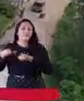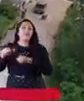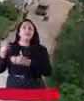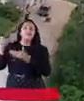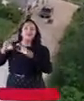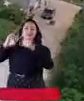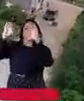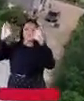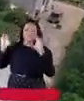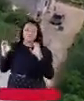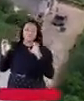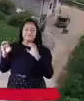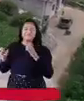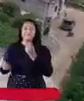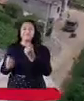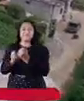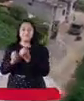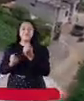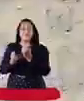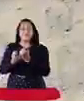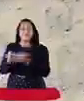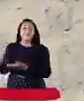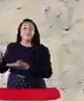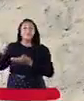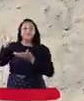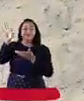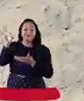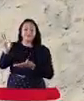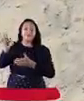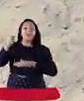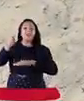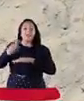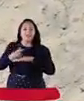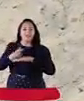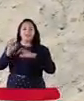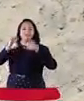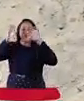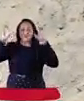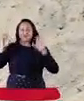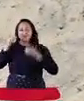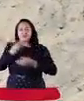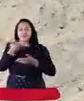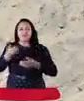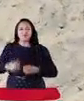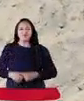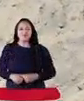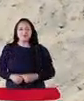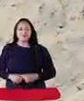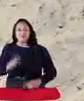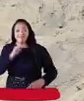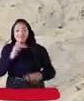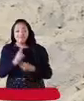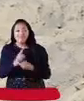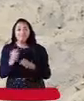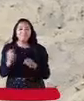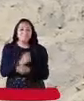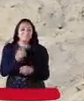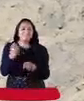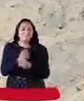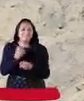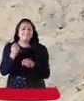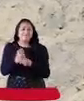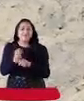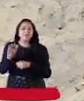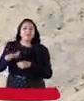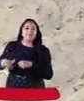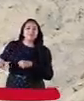JAAP y S. Huaycopungo. Giovanni Cachimuel, gerente ECAPAS. Se está también realizando trabajos en la